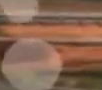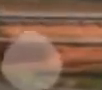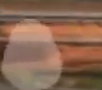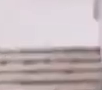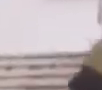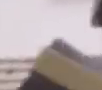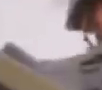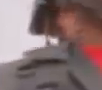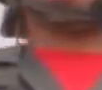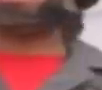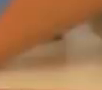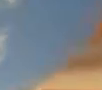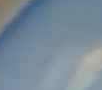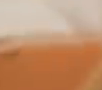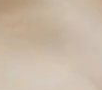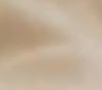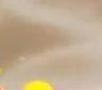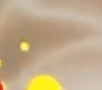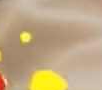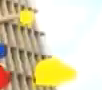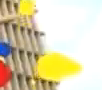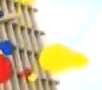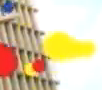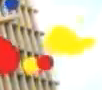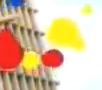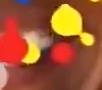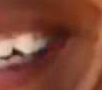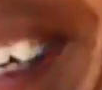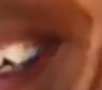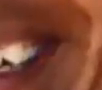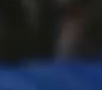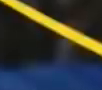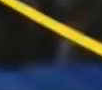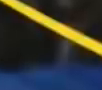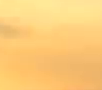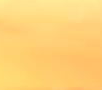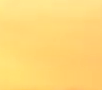Culminado esta transmisión conjunta de radio y televisión.